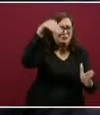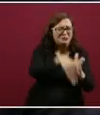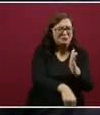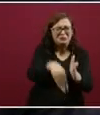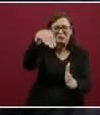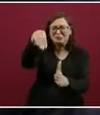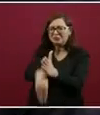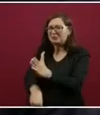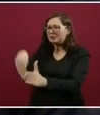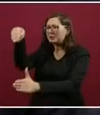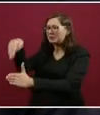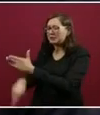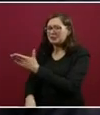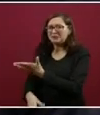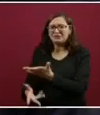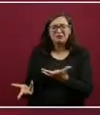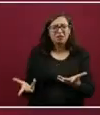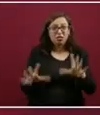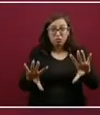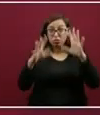el sistema de salud.